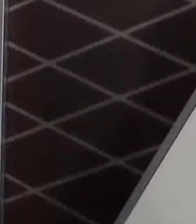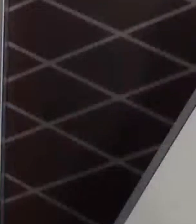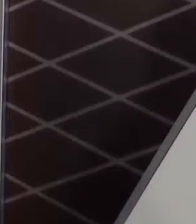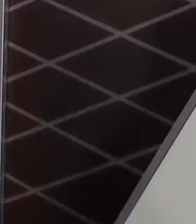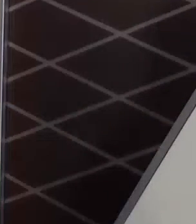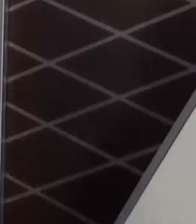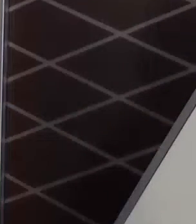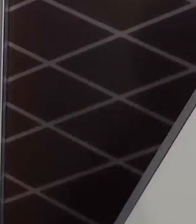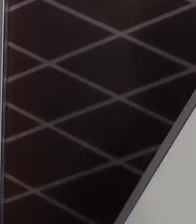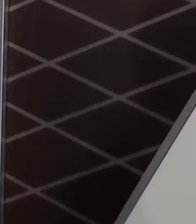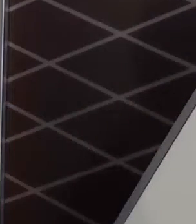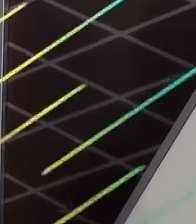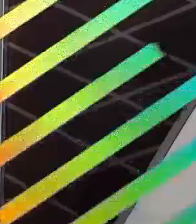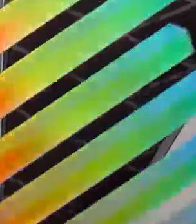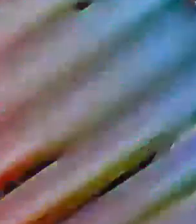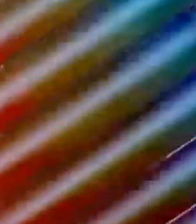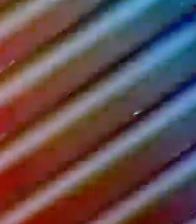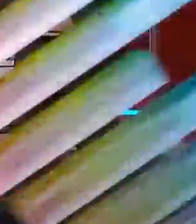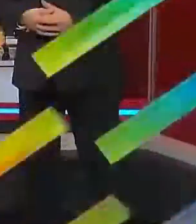Otoño.